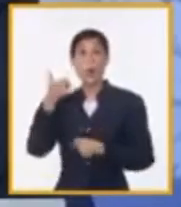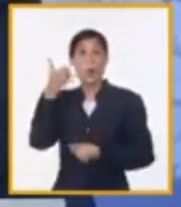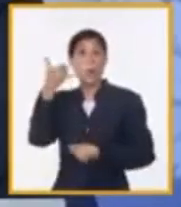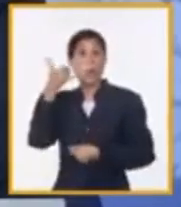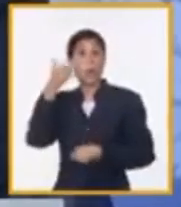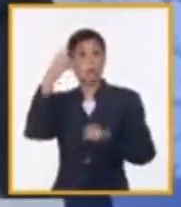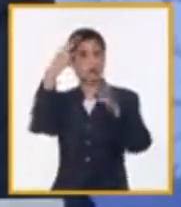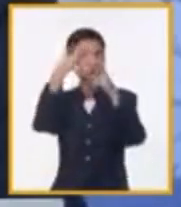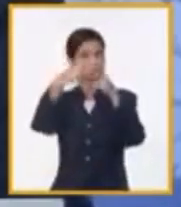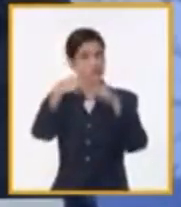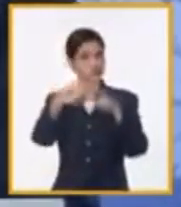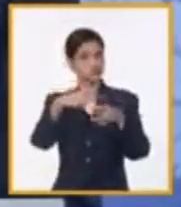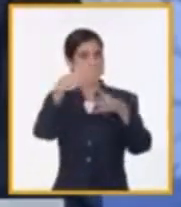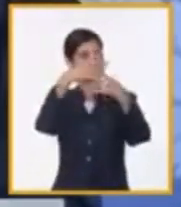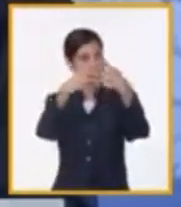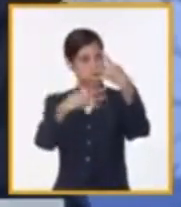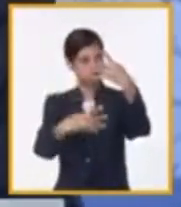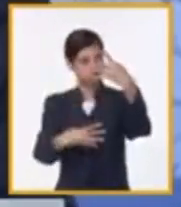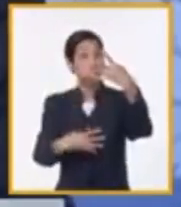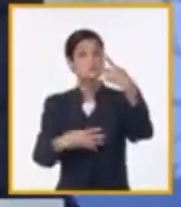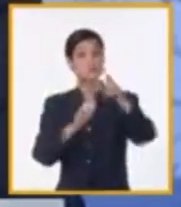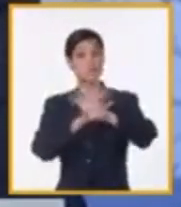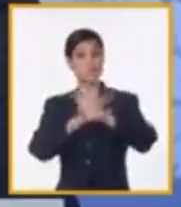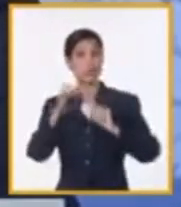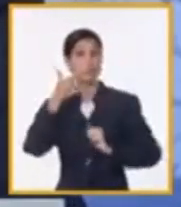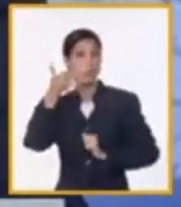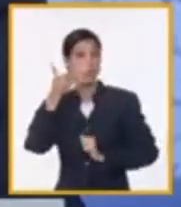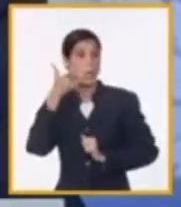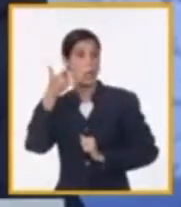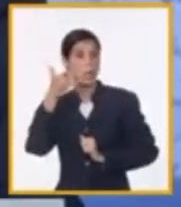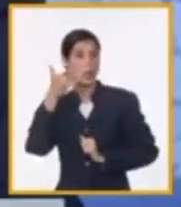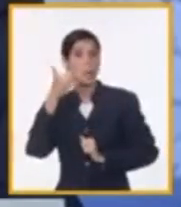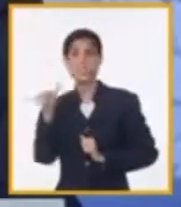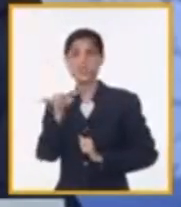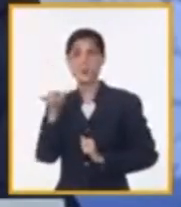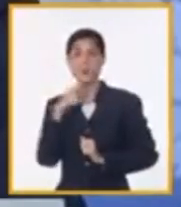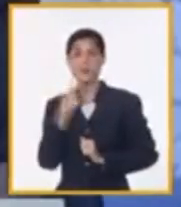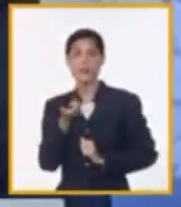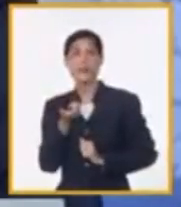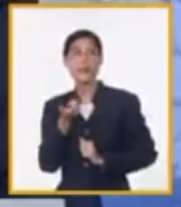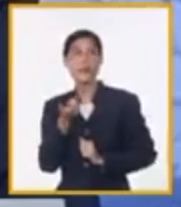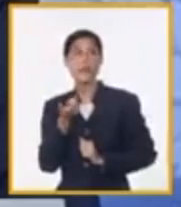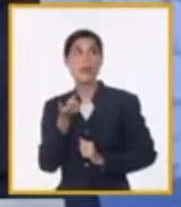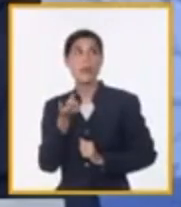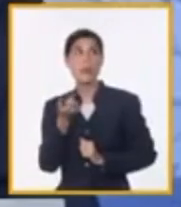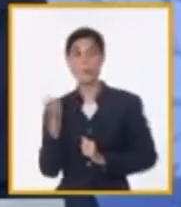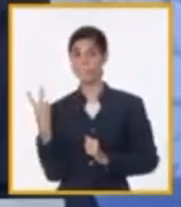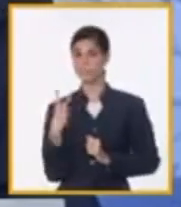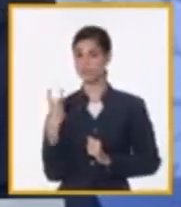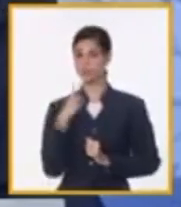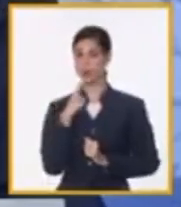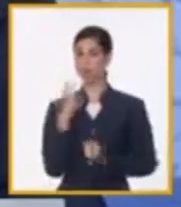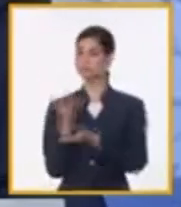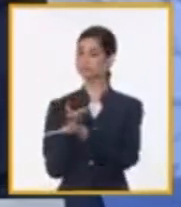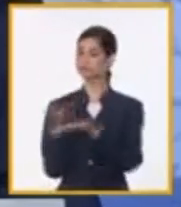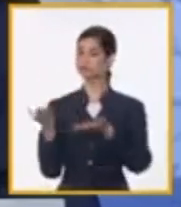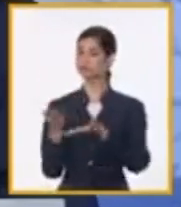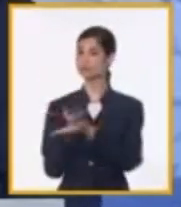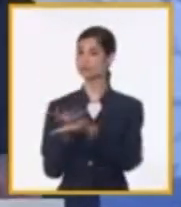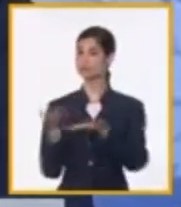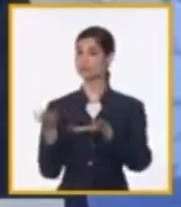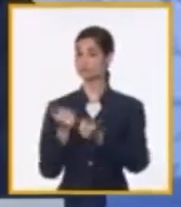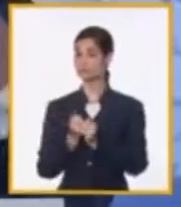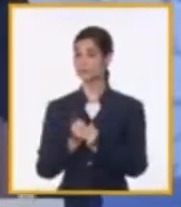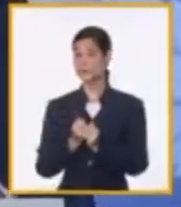de todas ellas hubo varias conversaciones personales dos conversaciones personales pero con el interlocutor que él